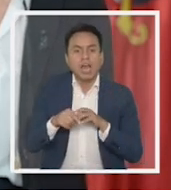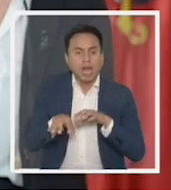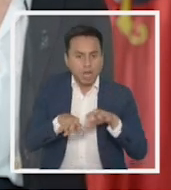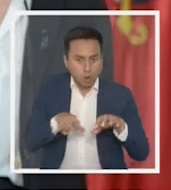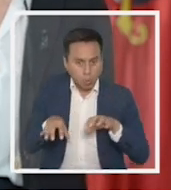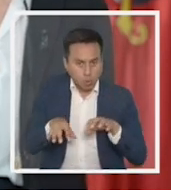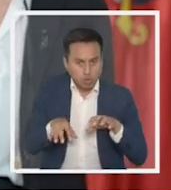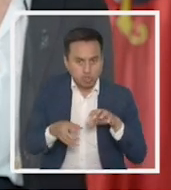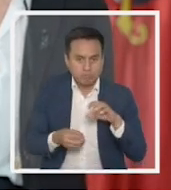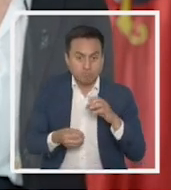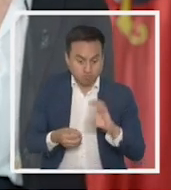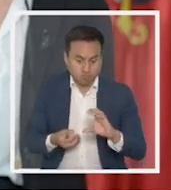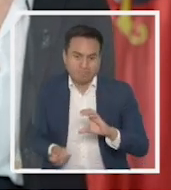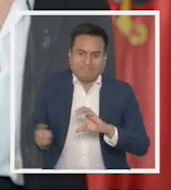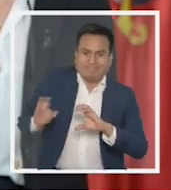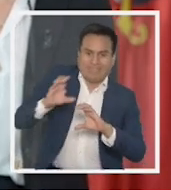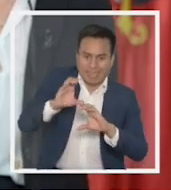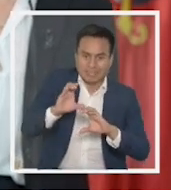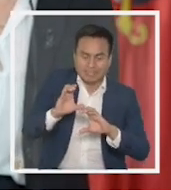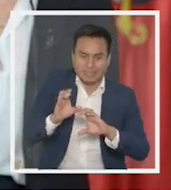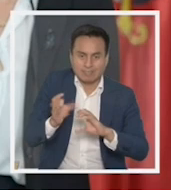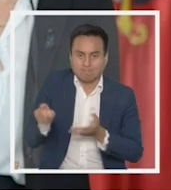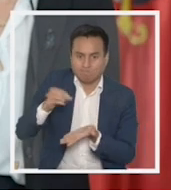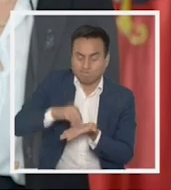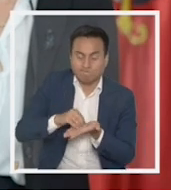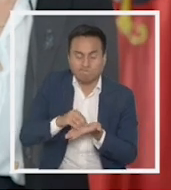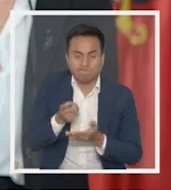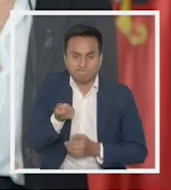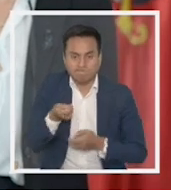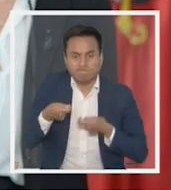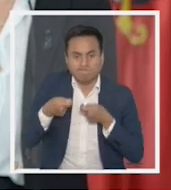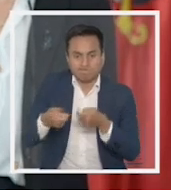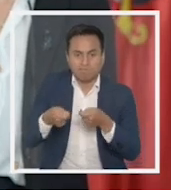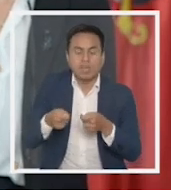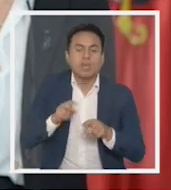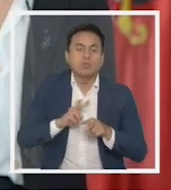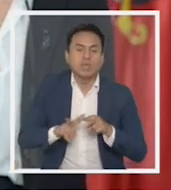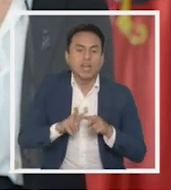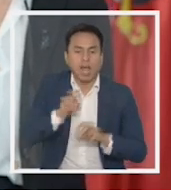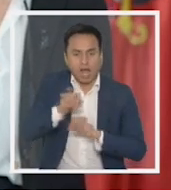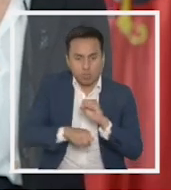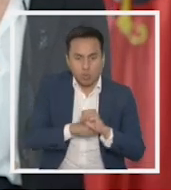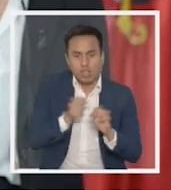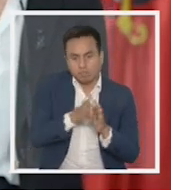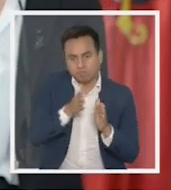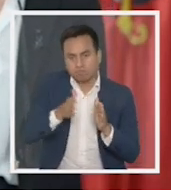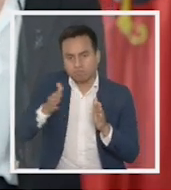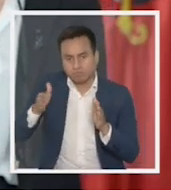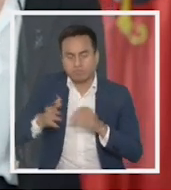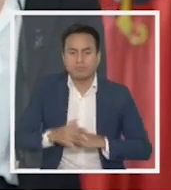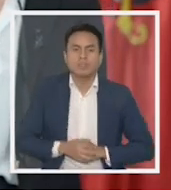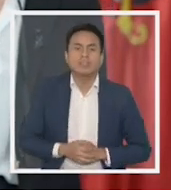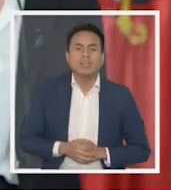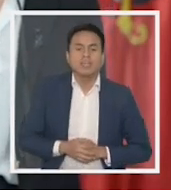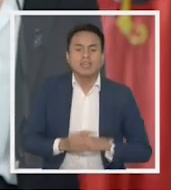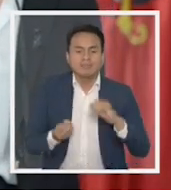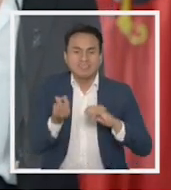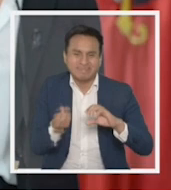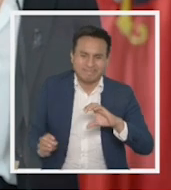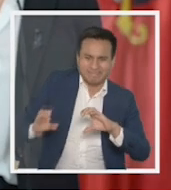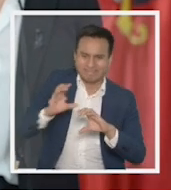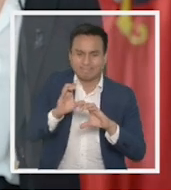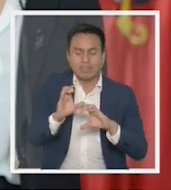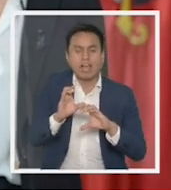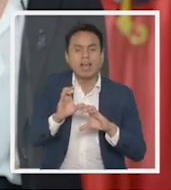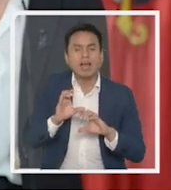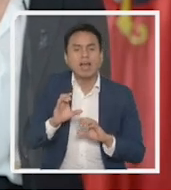que se ejecutarán anuales en régimen. Los recursos adicionales serán aportando a medida que se vayan adoptando las medidas administrativas,